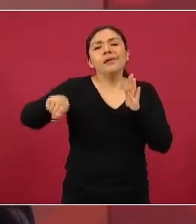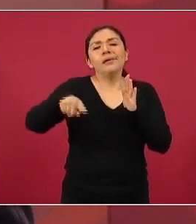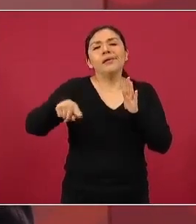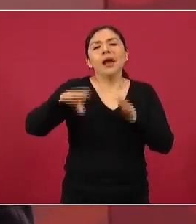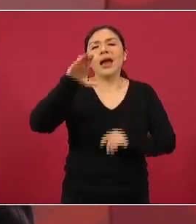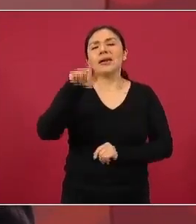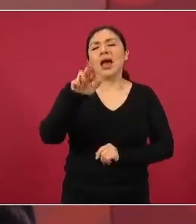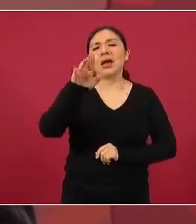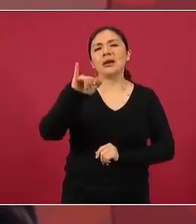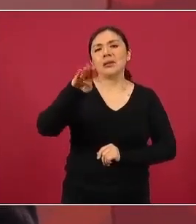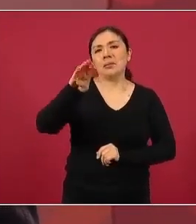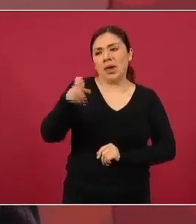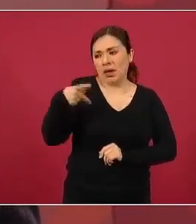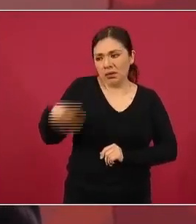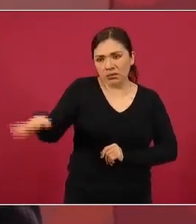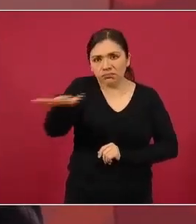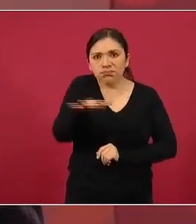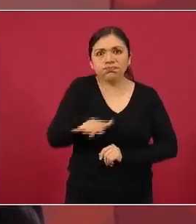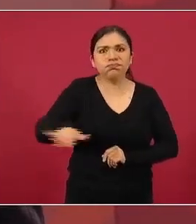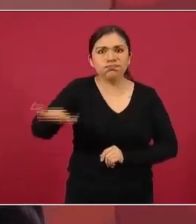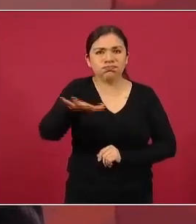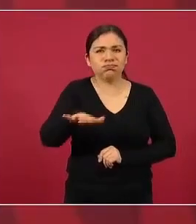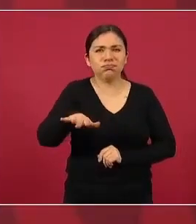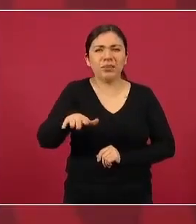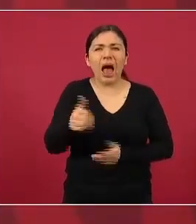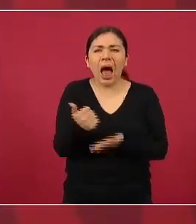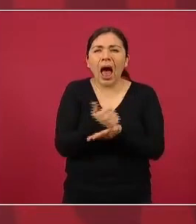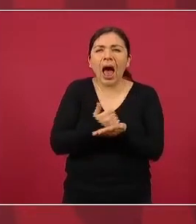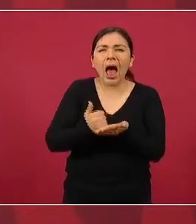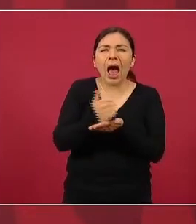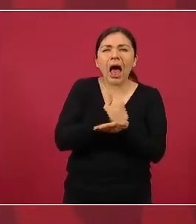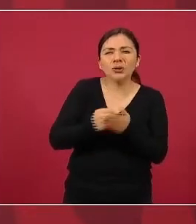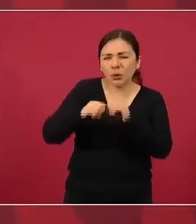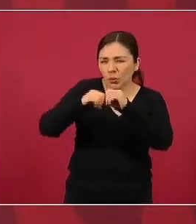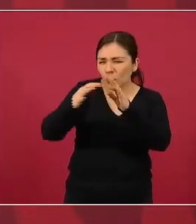del Caribe, del mar turquesa.